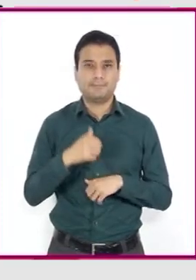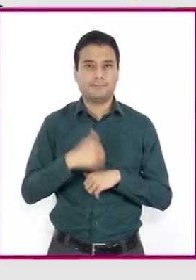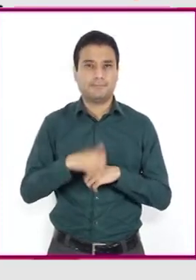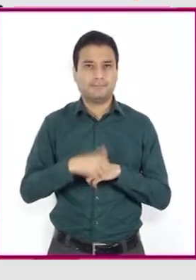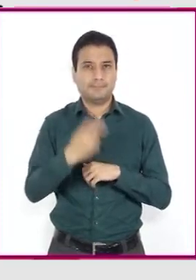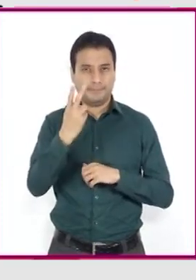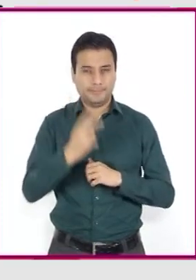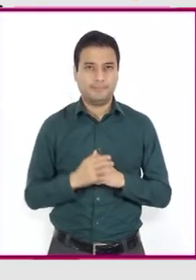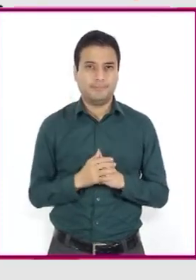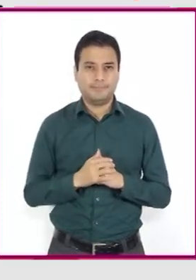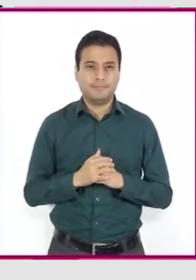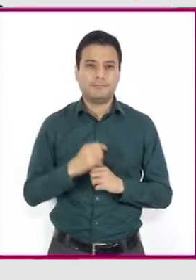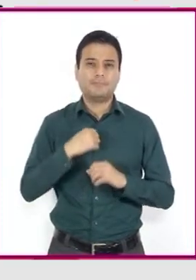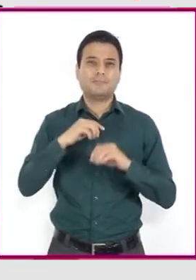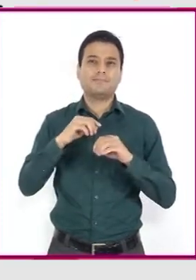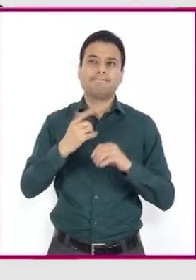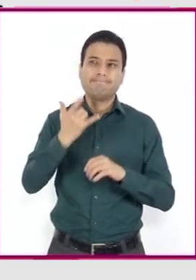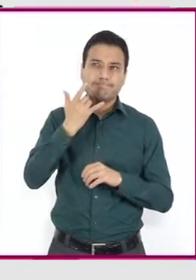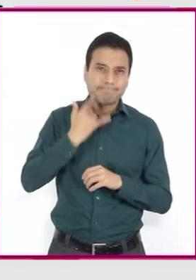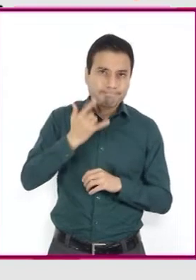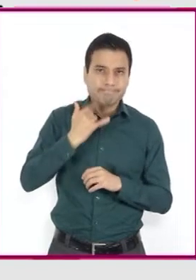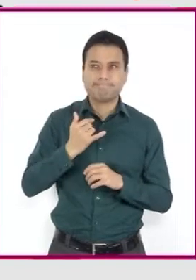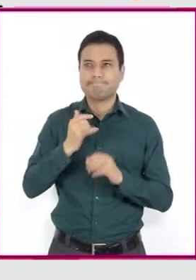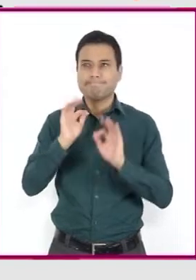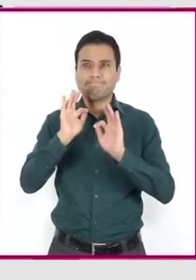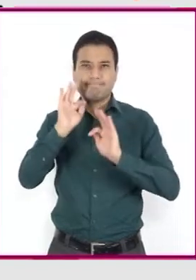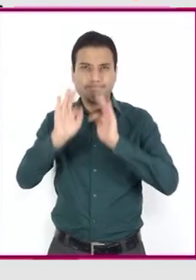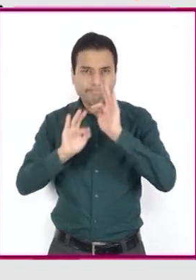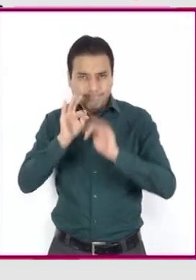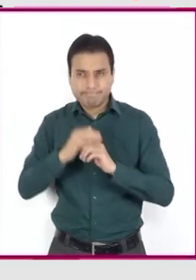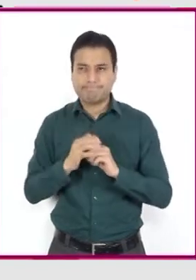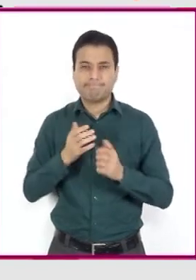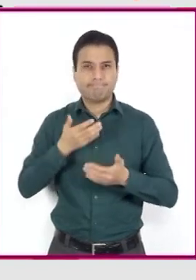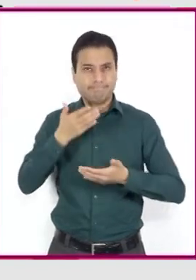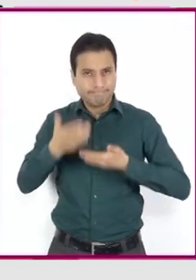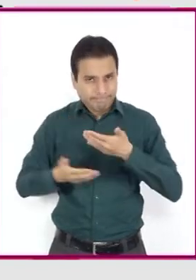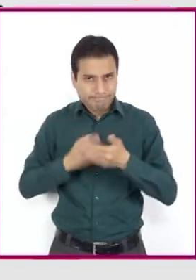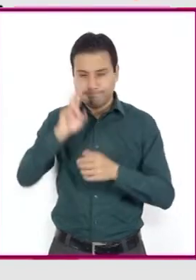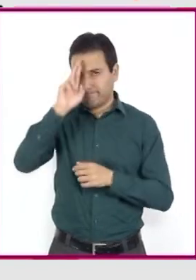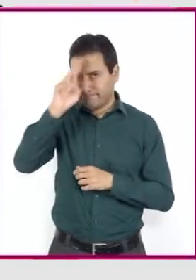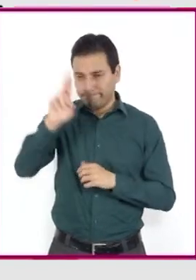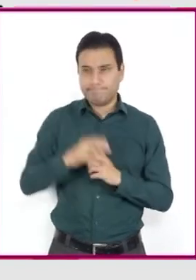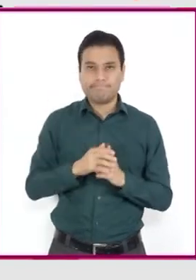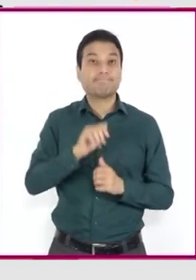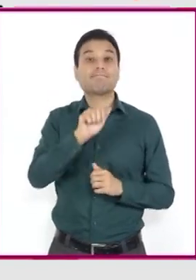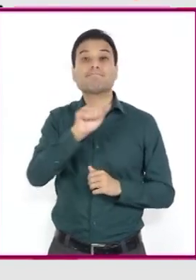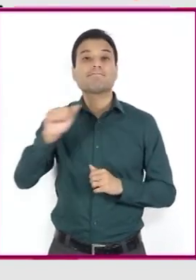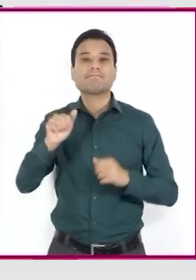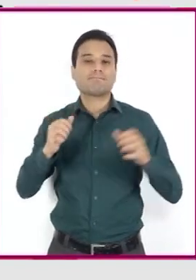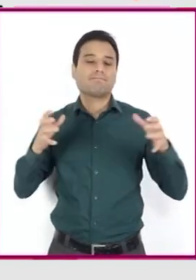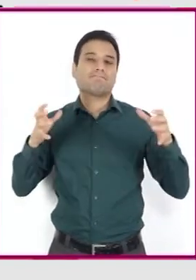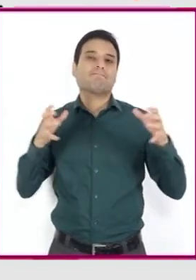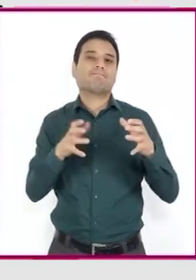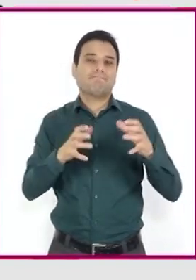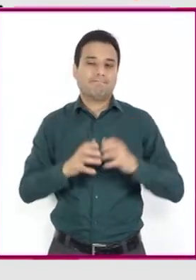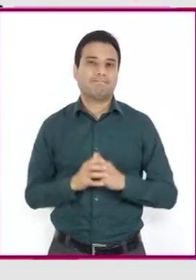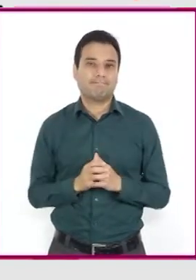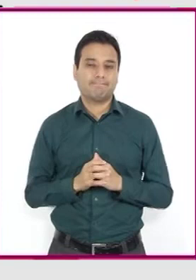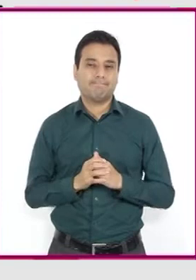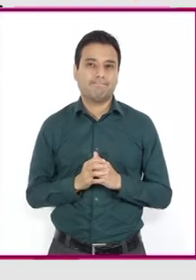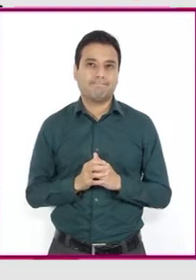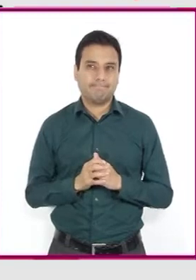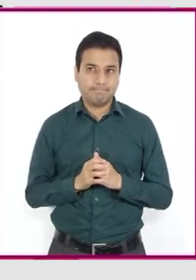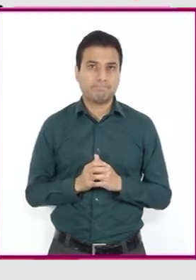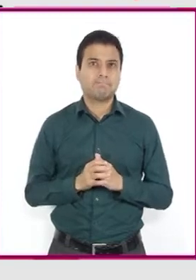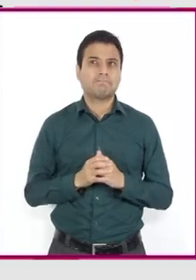2. Brindar un trato amable, honesto, cortés, respetuoso a los demás miembros de la comunidad, independientemente